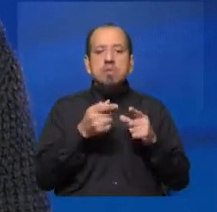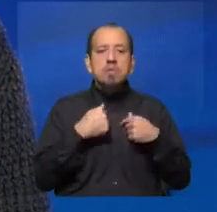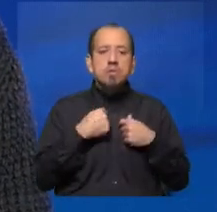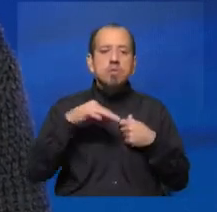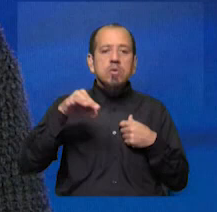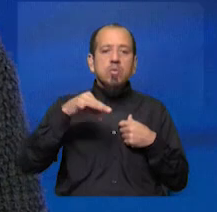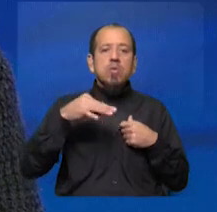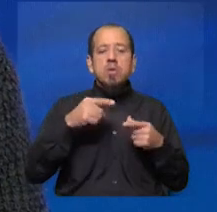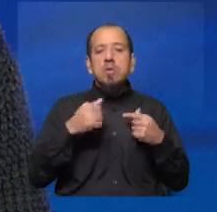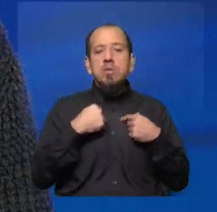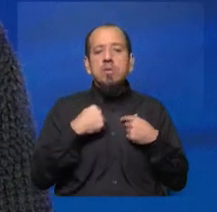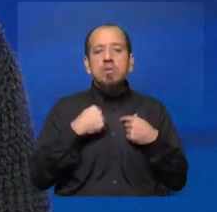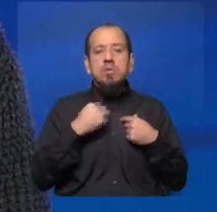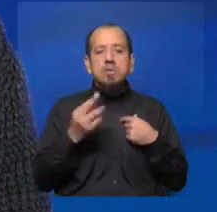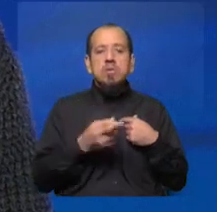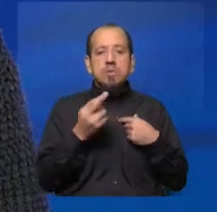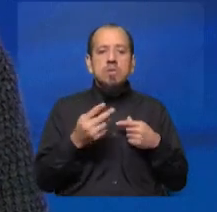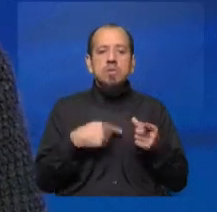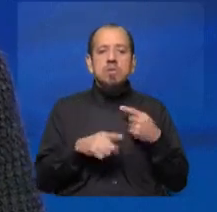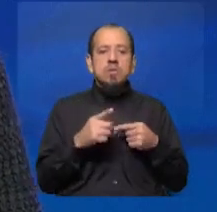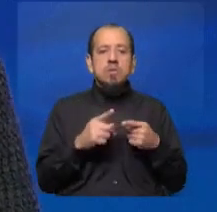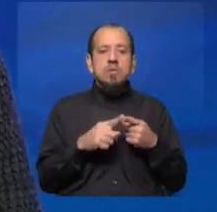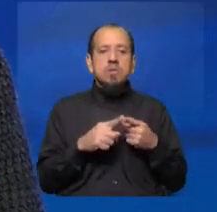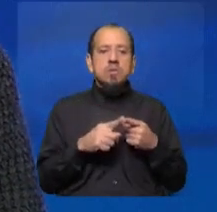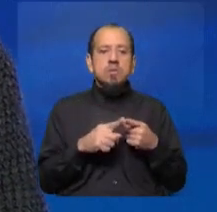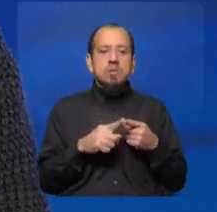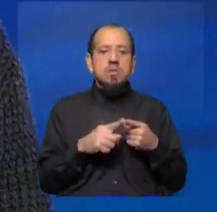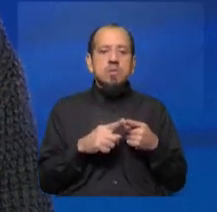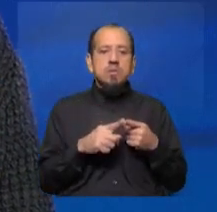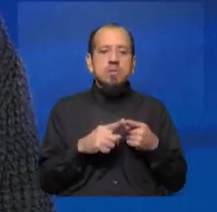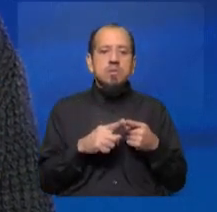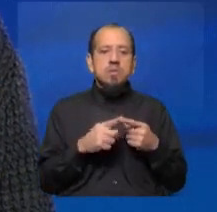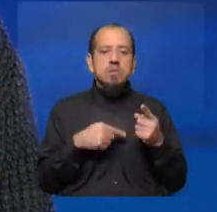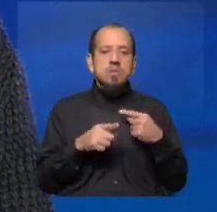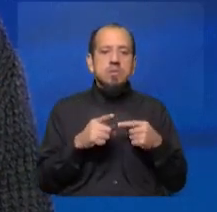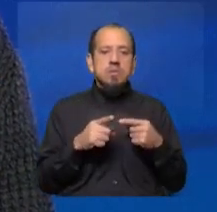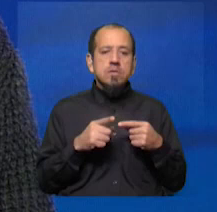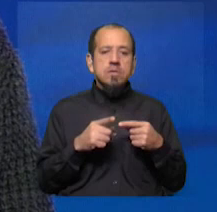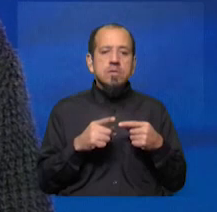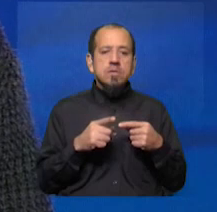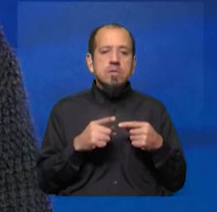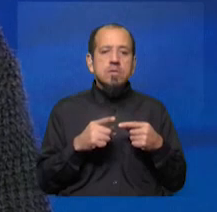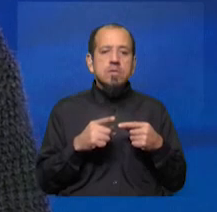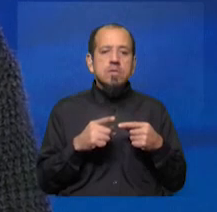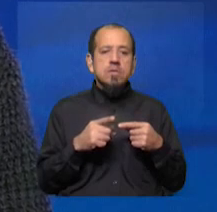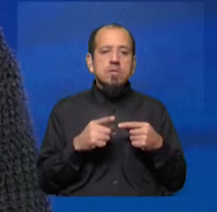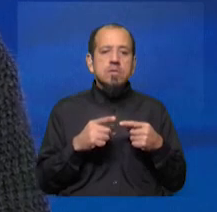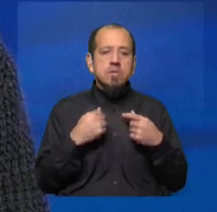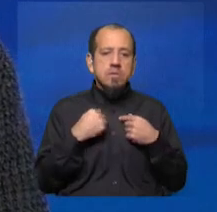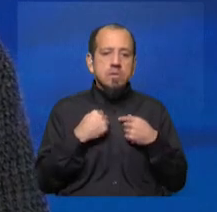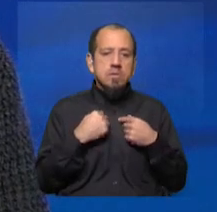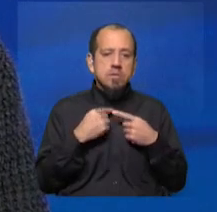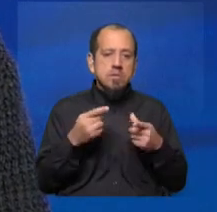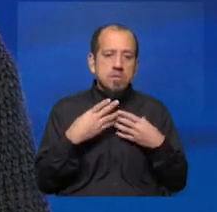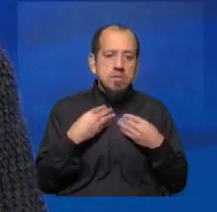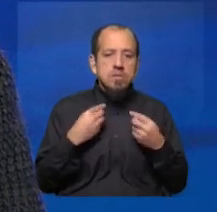soy el único en el mundo no soy mucho raro exactamente y creo que va un poco por ahí y yo lo vivo de esa